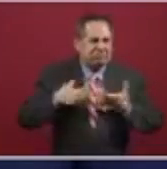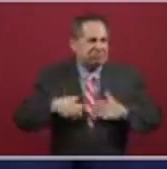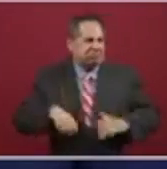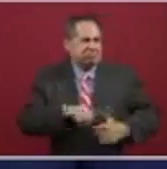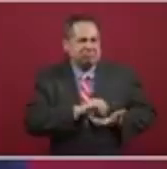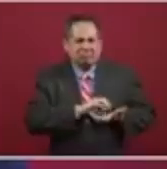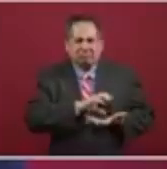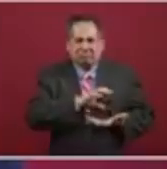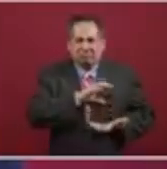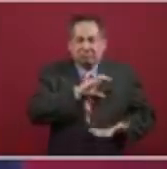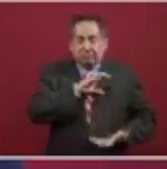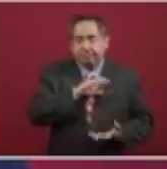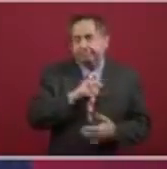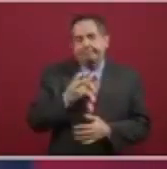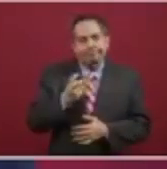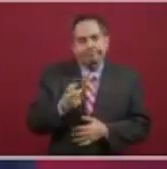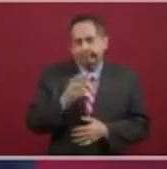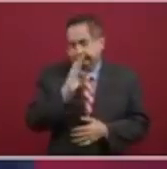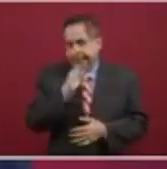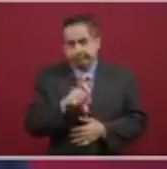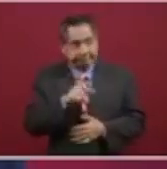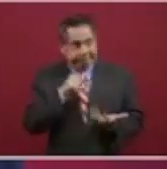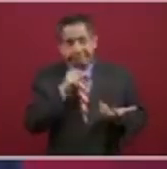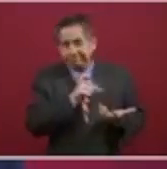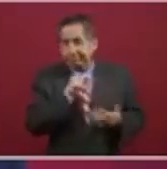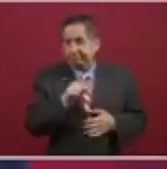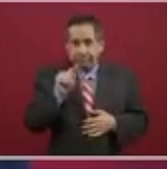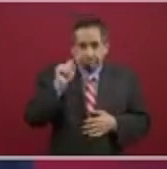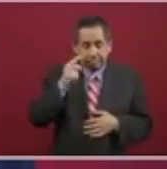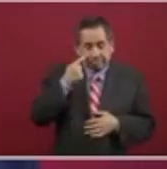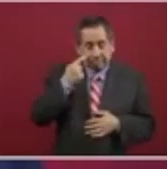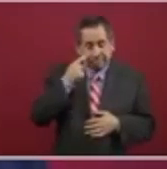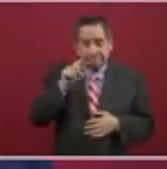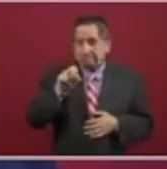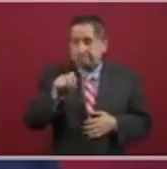desafortunadamente es lo que ha predominado.